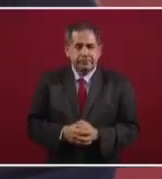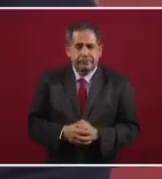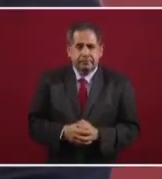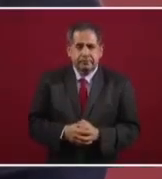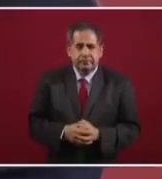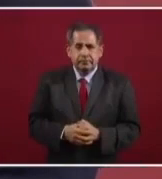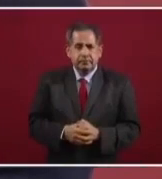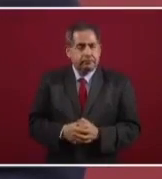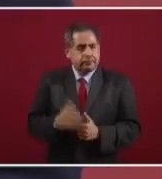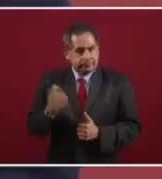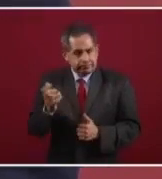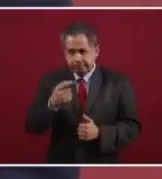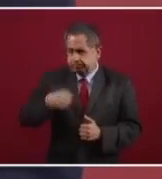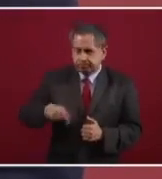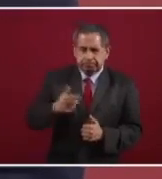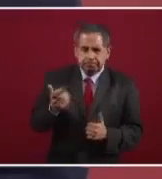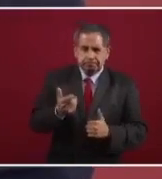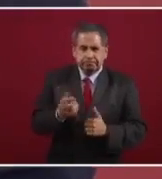llevamos a cabo